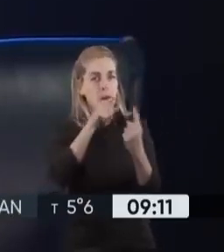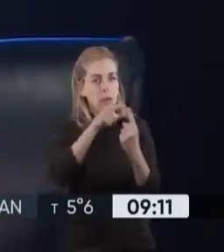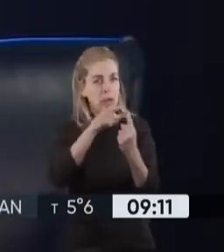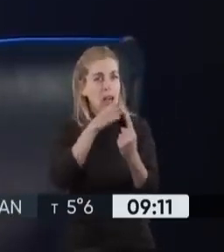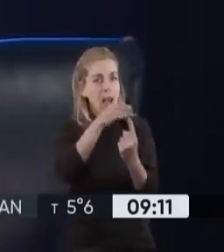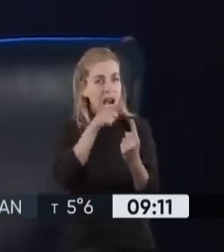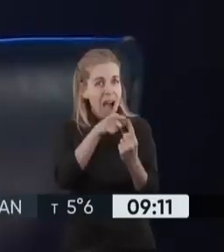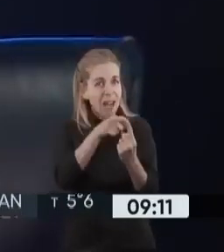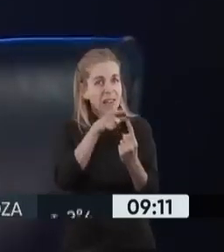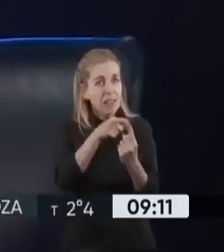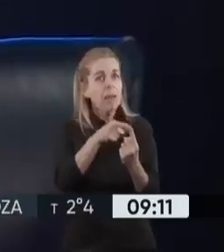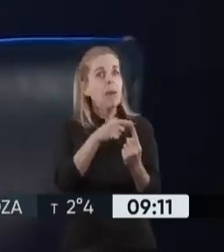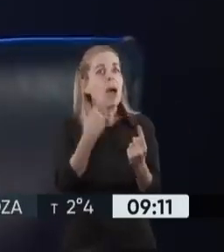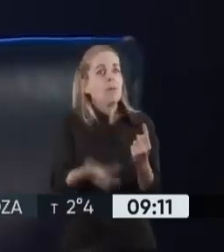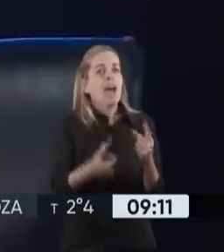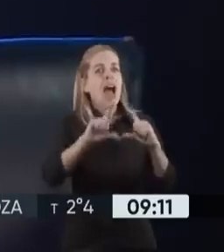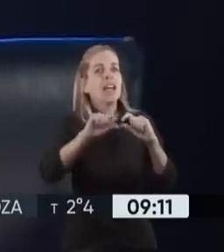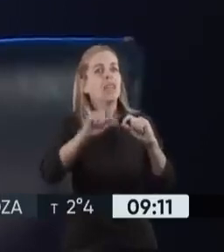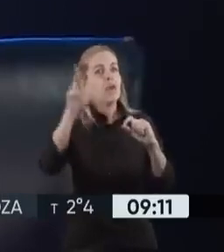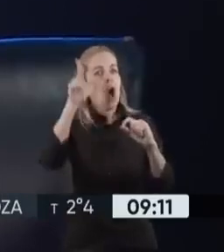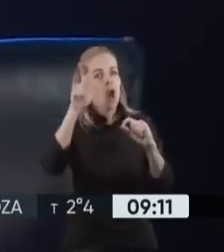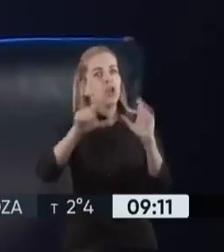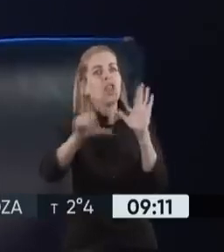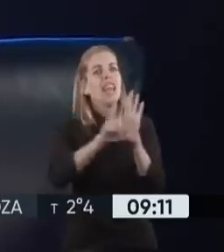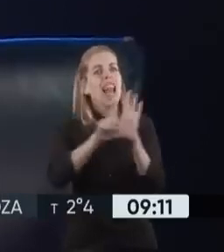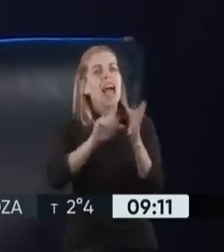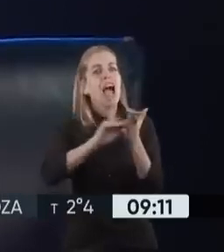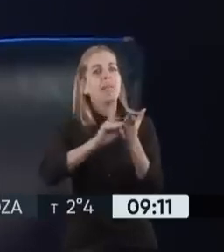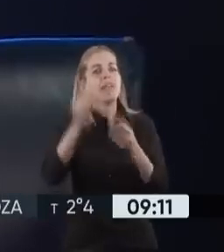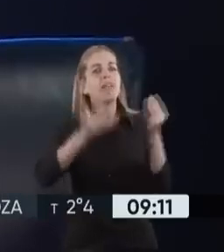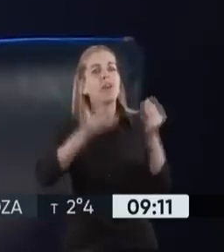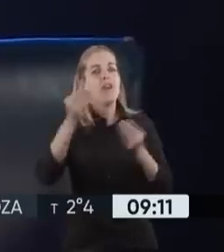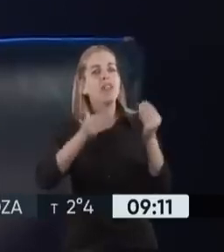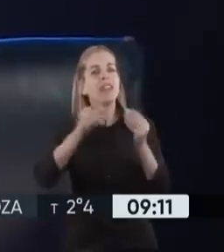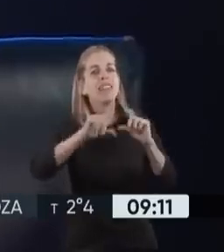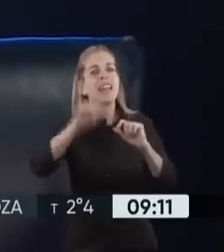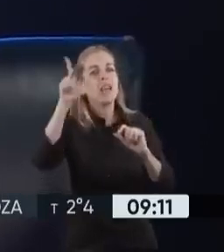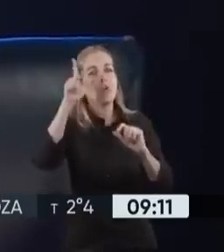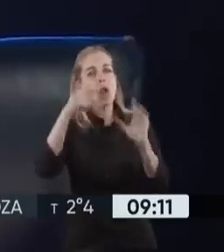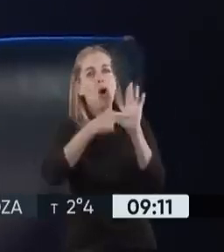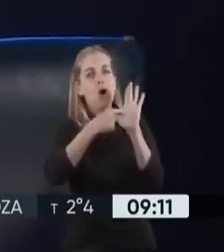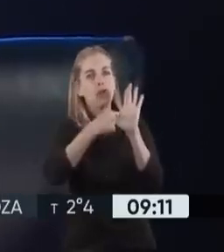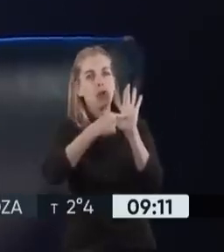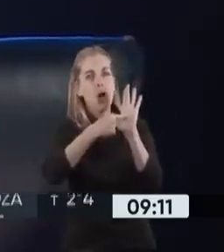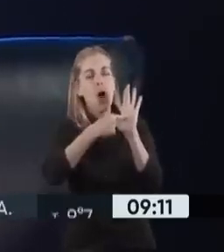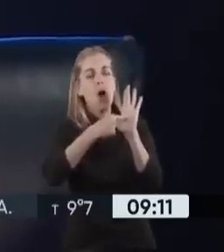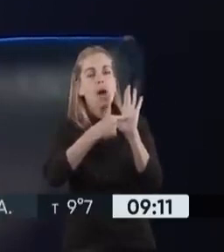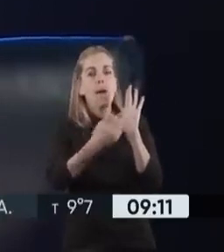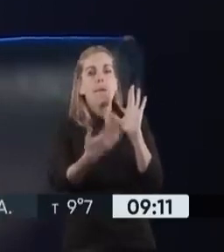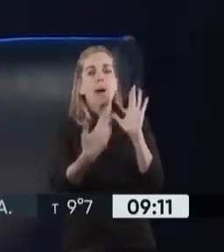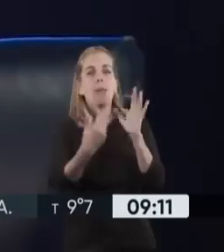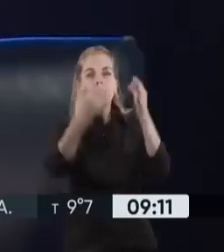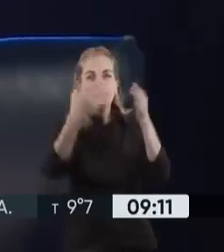sentido vamos a utilizar el artículo 8 de la ley de administración financiera para poder incluir todas las